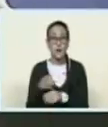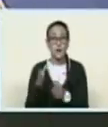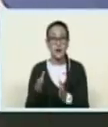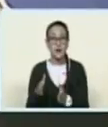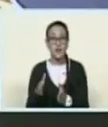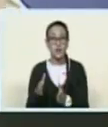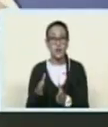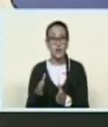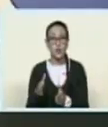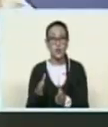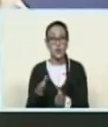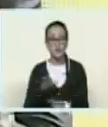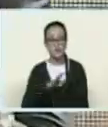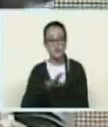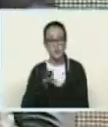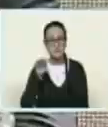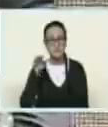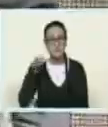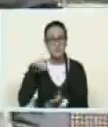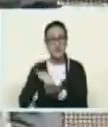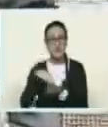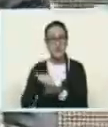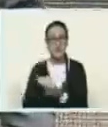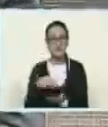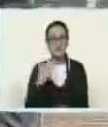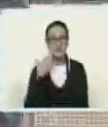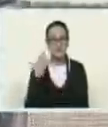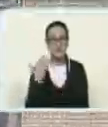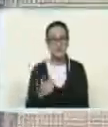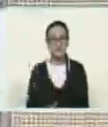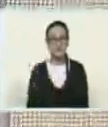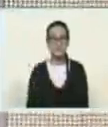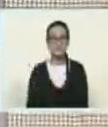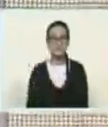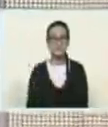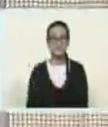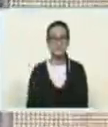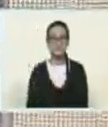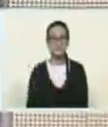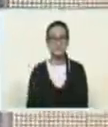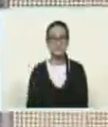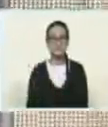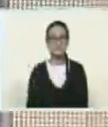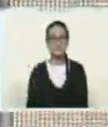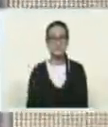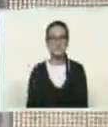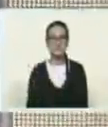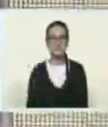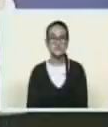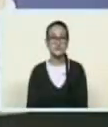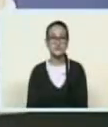excelentísimo señor gobernador del Estado Miranda, Héctor Rodríguez, quiero